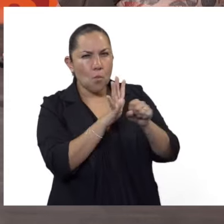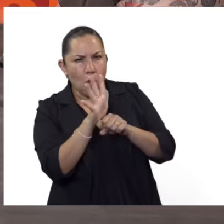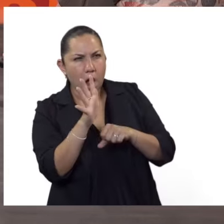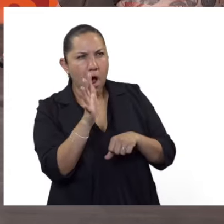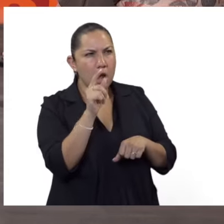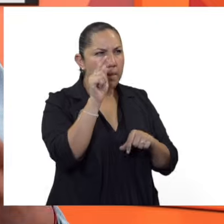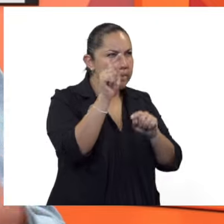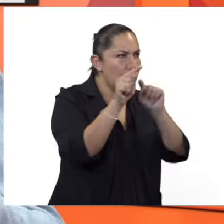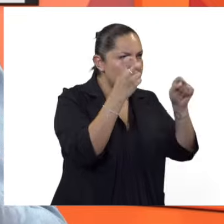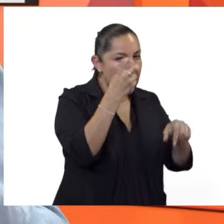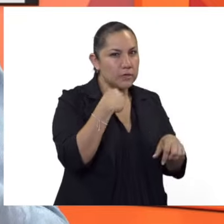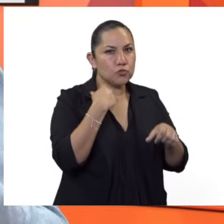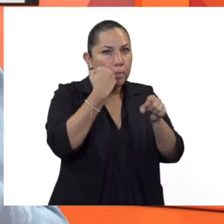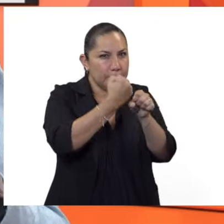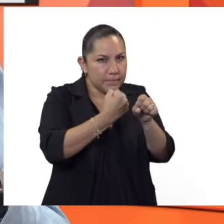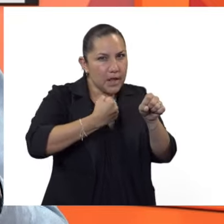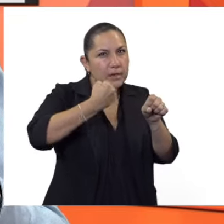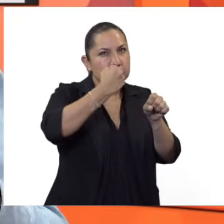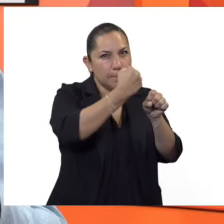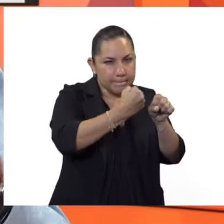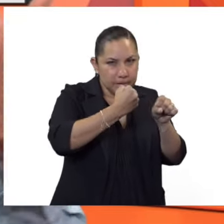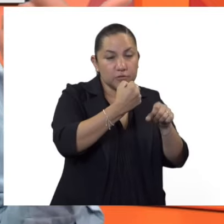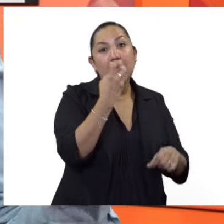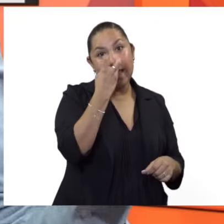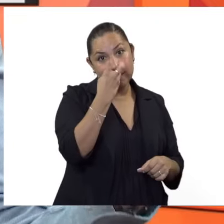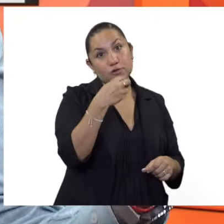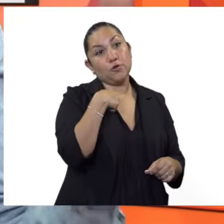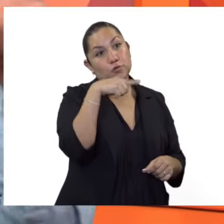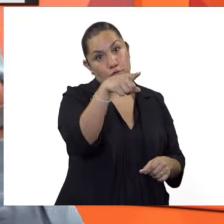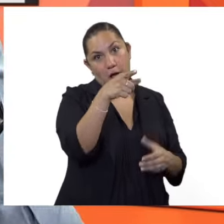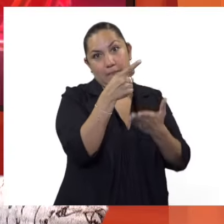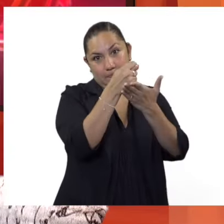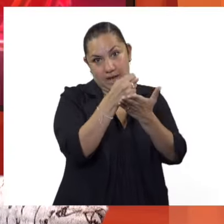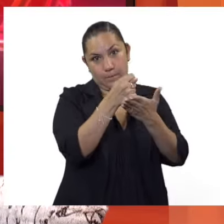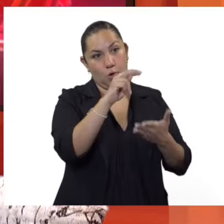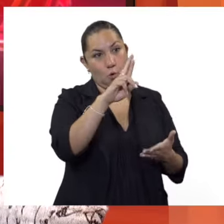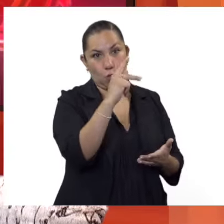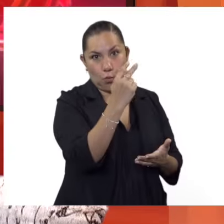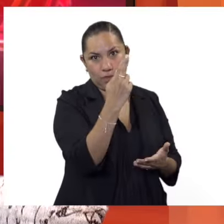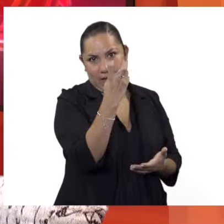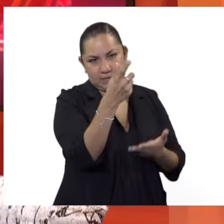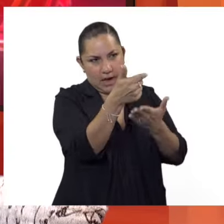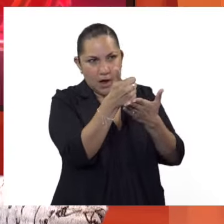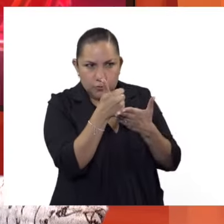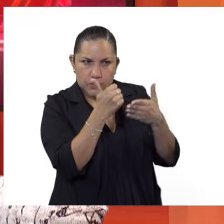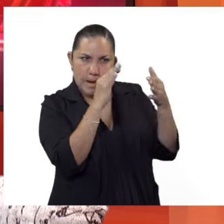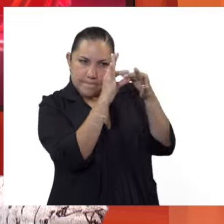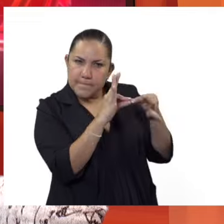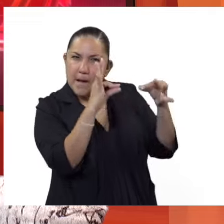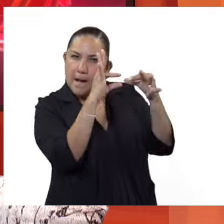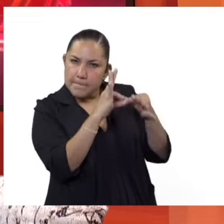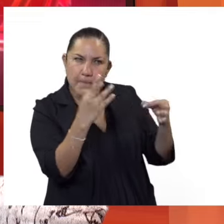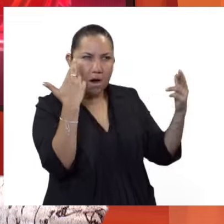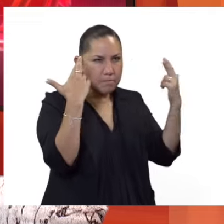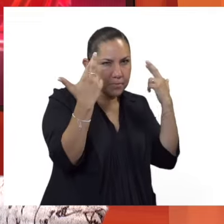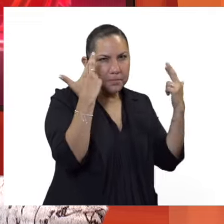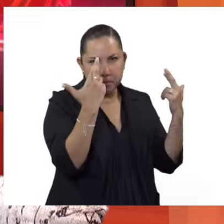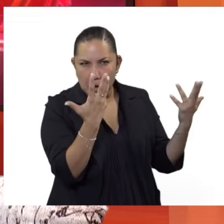práctica y esa práctica No tengo que aprender de mi terapeuta brut a pues muchísimas gracias y